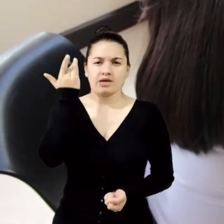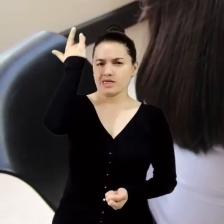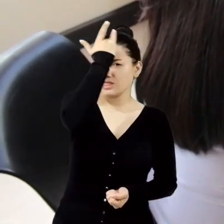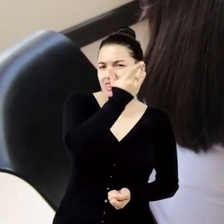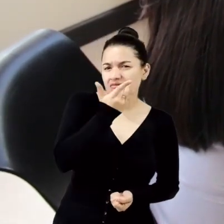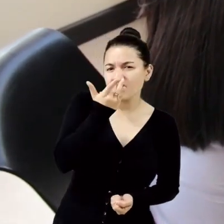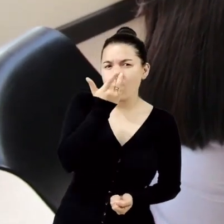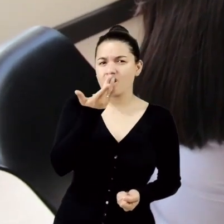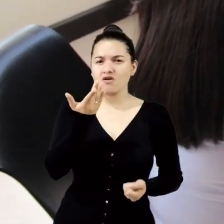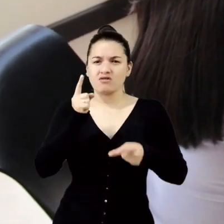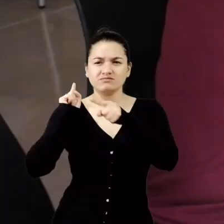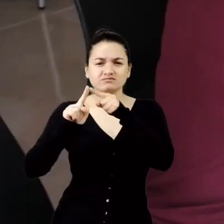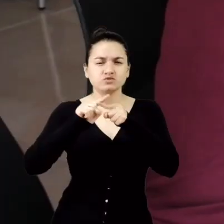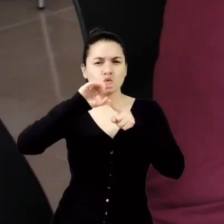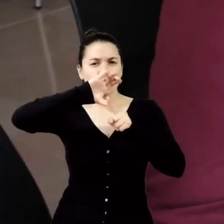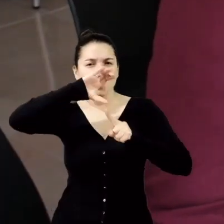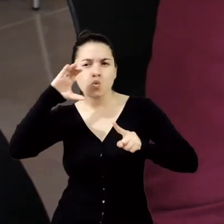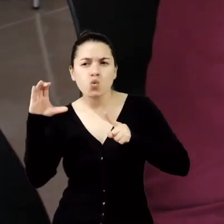y pluricultural